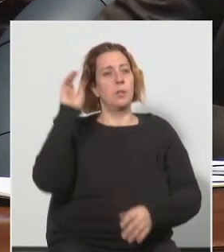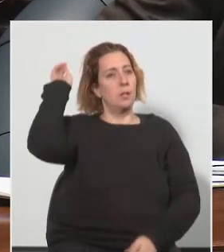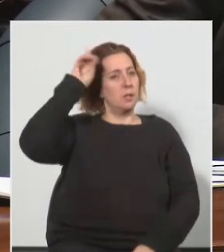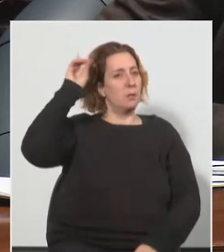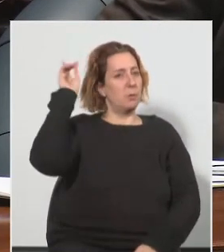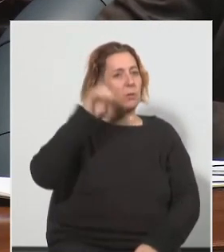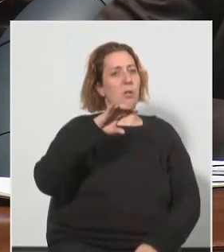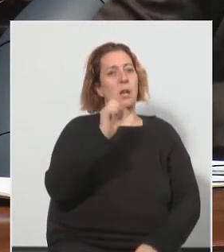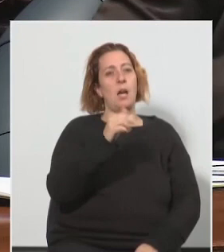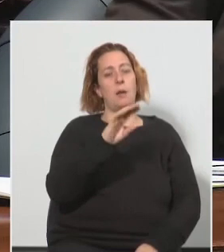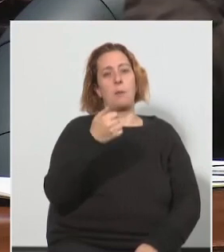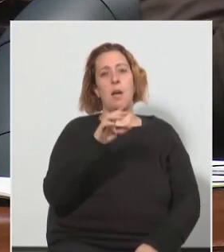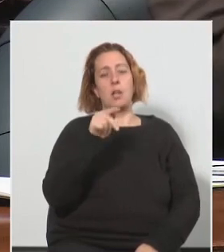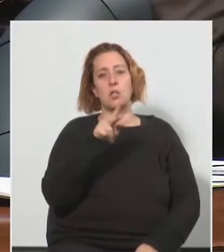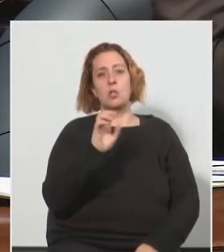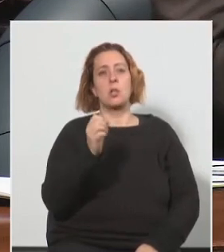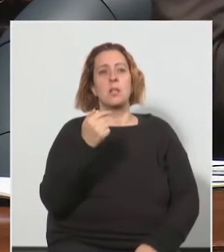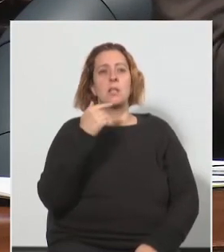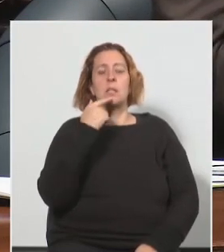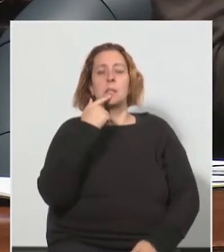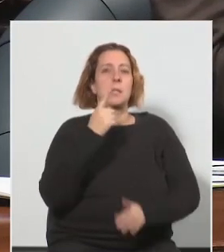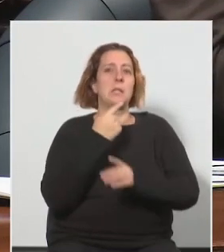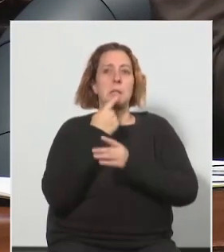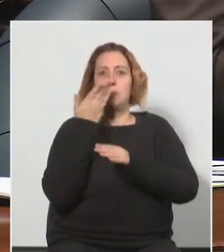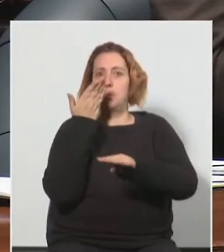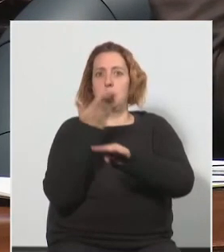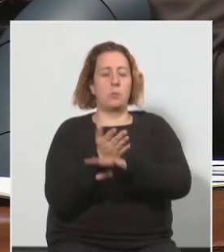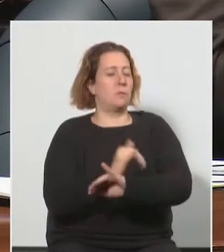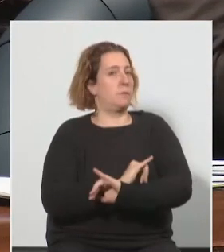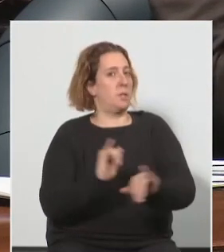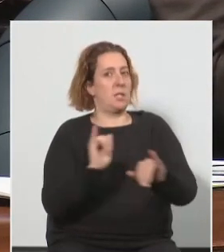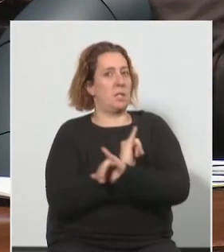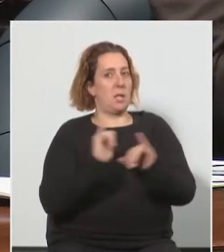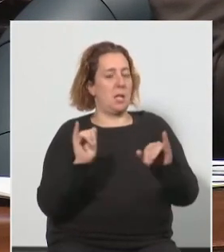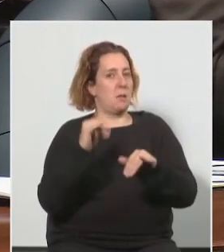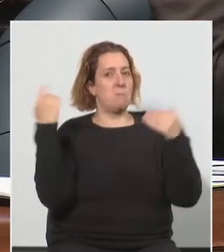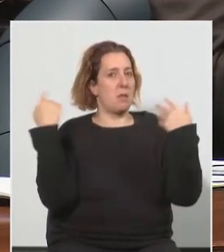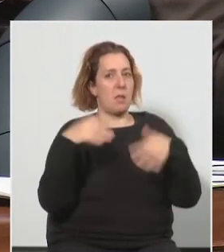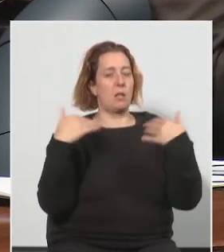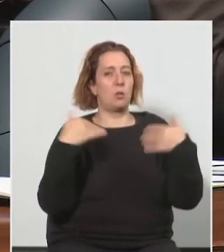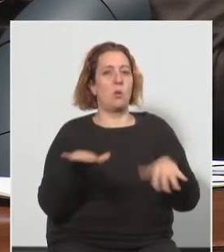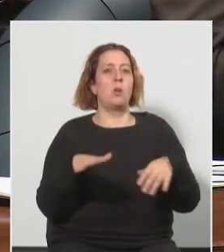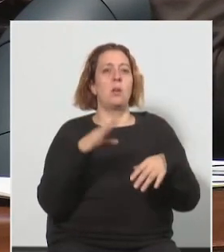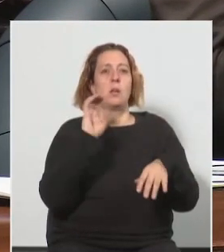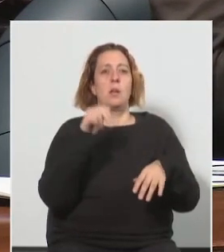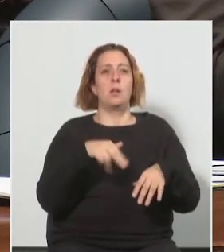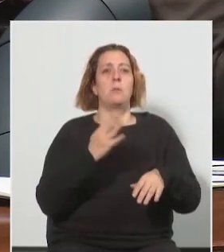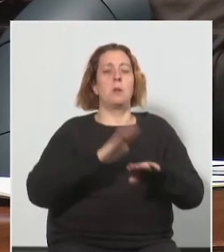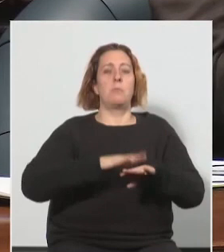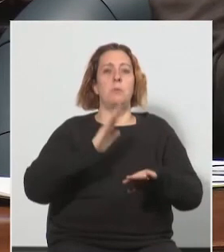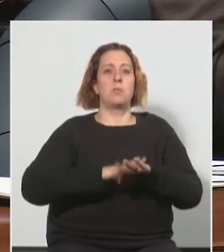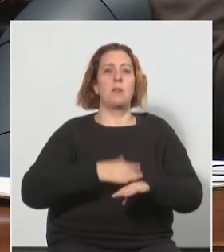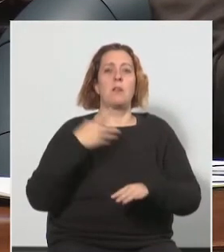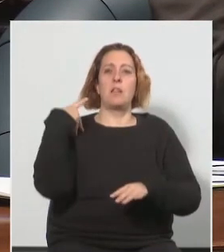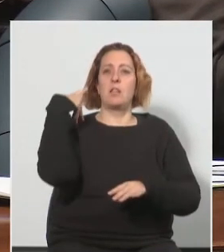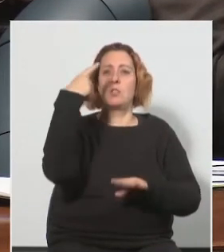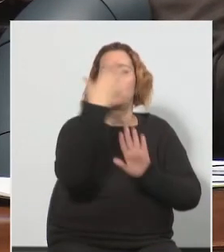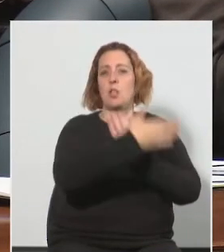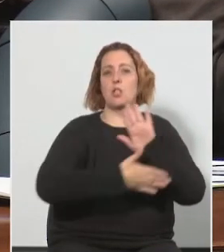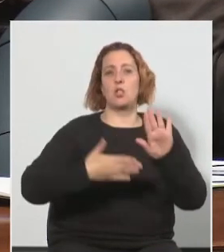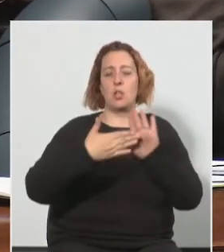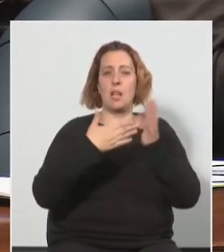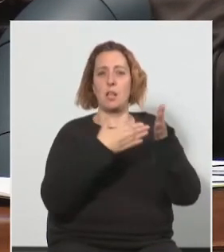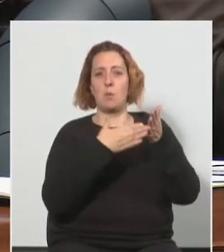diputado Felipe Carballo llegó a solicitar el cese inmediato de Cano como responsable de la Dirección Nacional de Aduana,